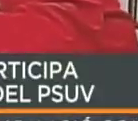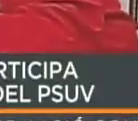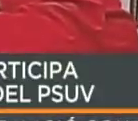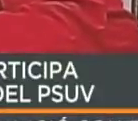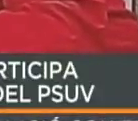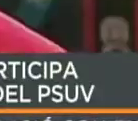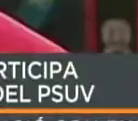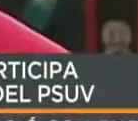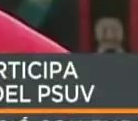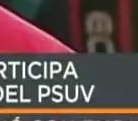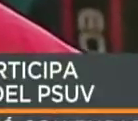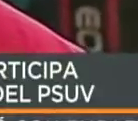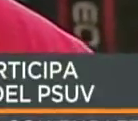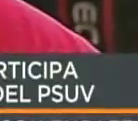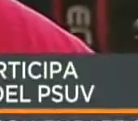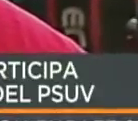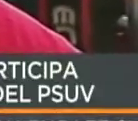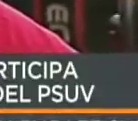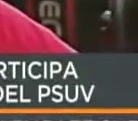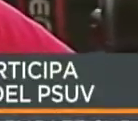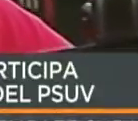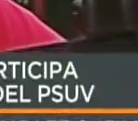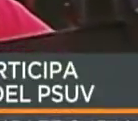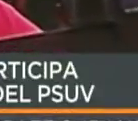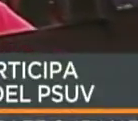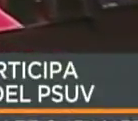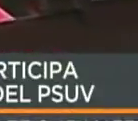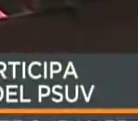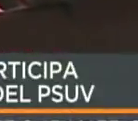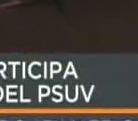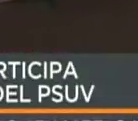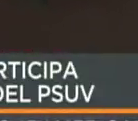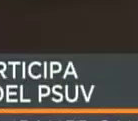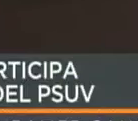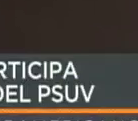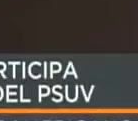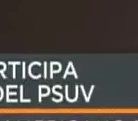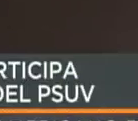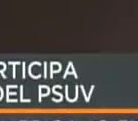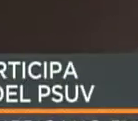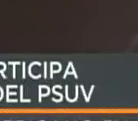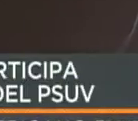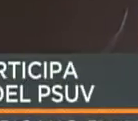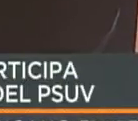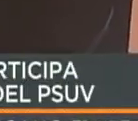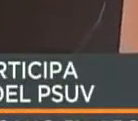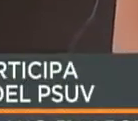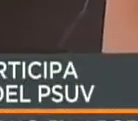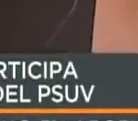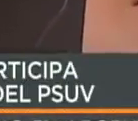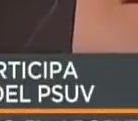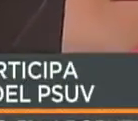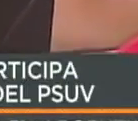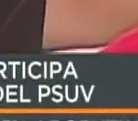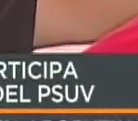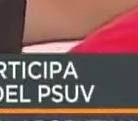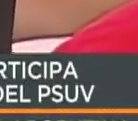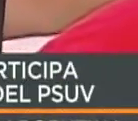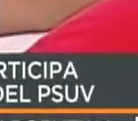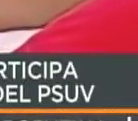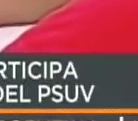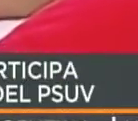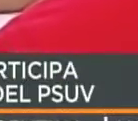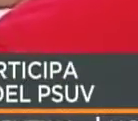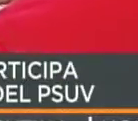respaldo recientemente en un importante acto celebrado el 2 de febrero del presente año, el tercer congreso del Partido Socialista